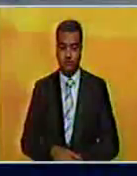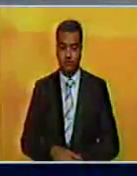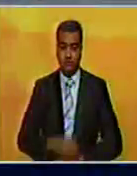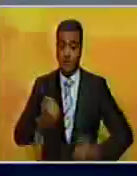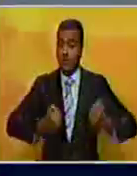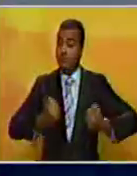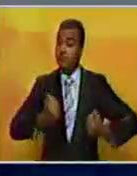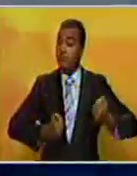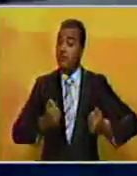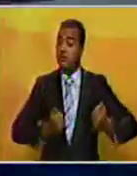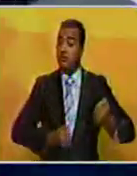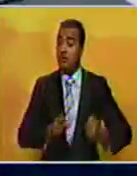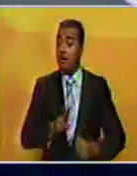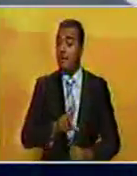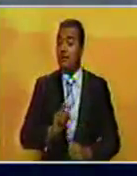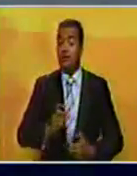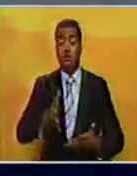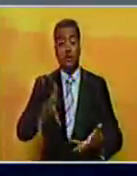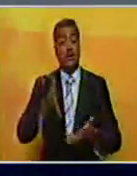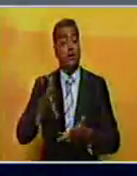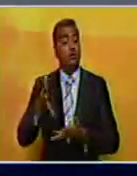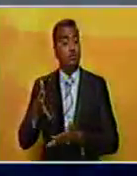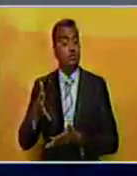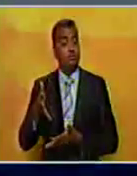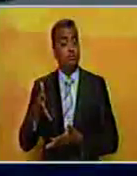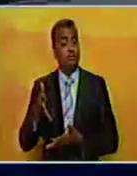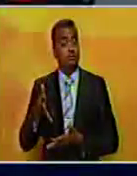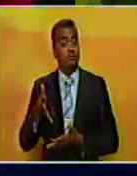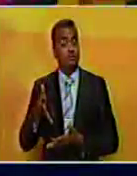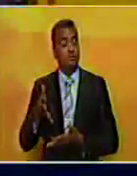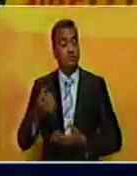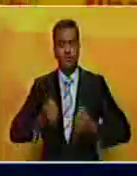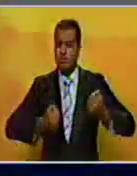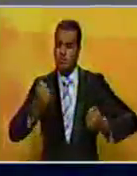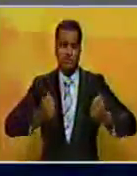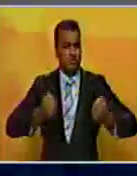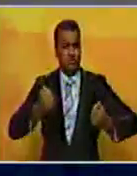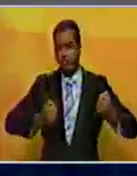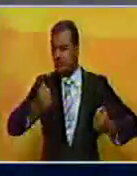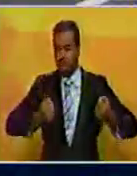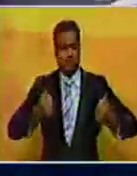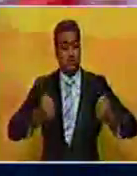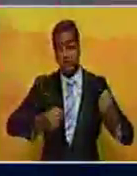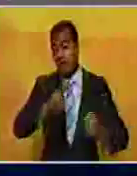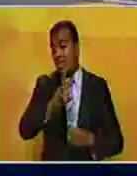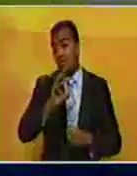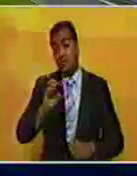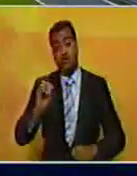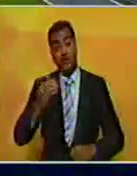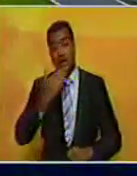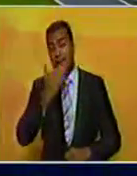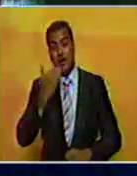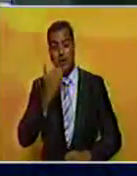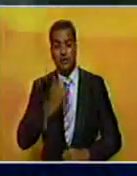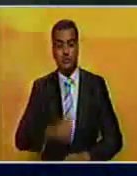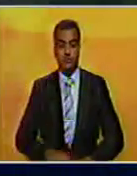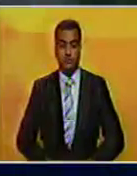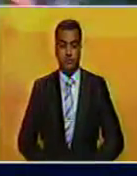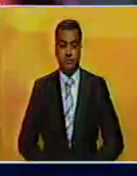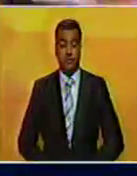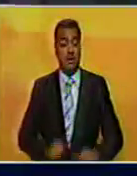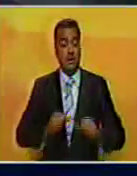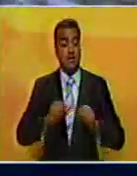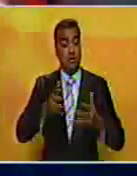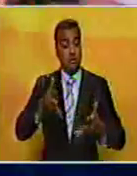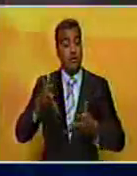Y cerramos con Fórmula 1 porque Lewis Hamilton tuvo un inolvidable 200º gran premio en la máxima categoría tras quedarse con el